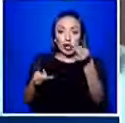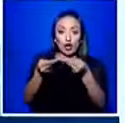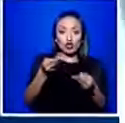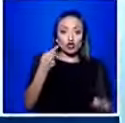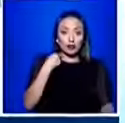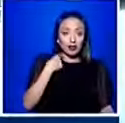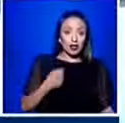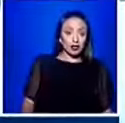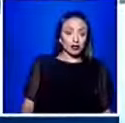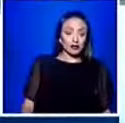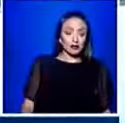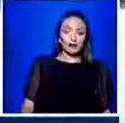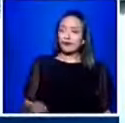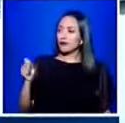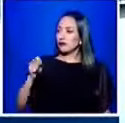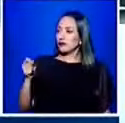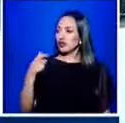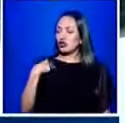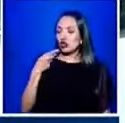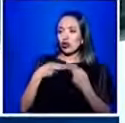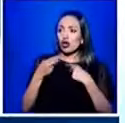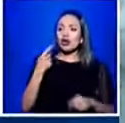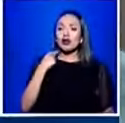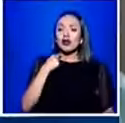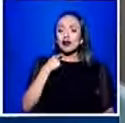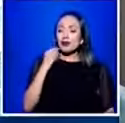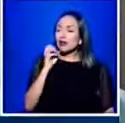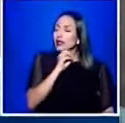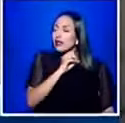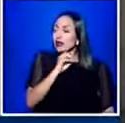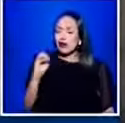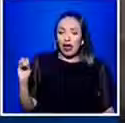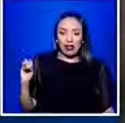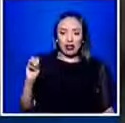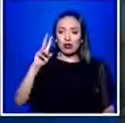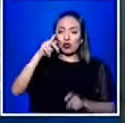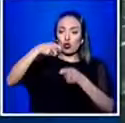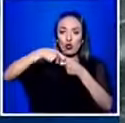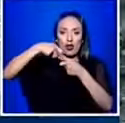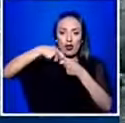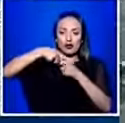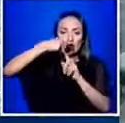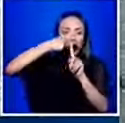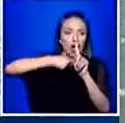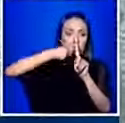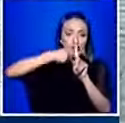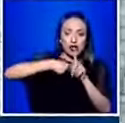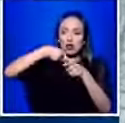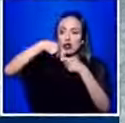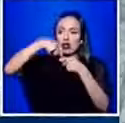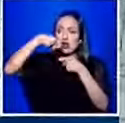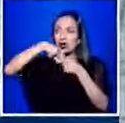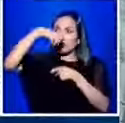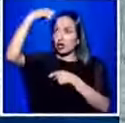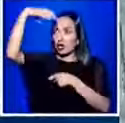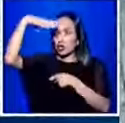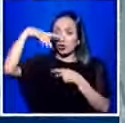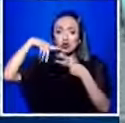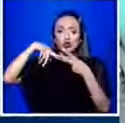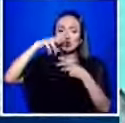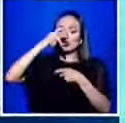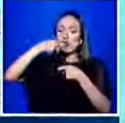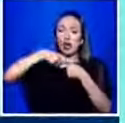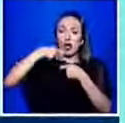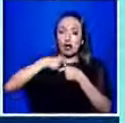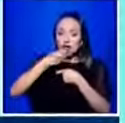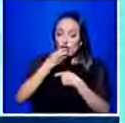Sí, estamos perdiendo totalmente porque no sale ni para el arriendo y para la comida que adquirimos para el